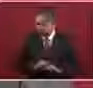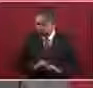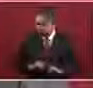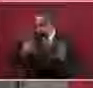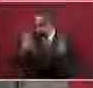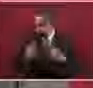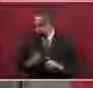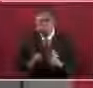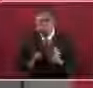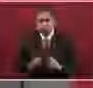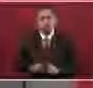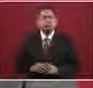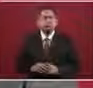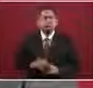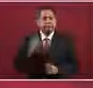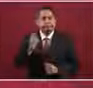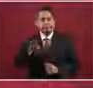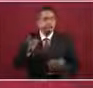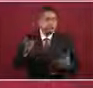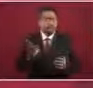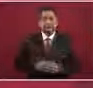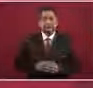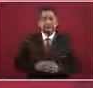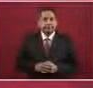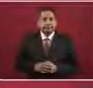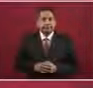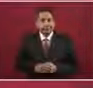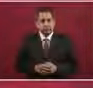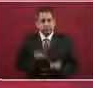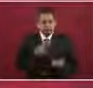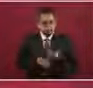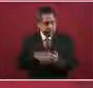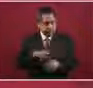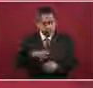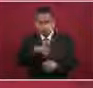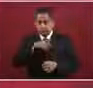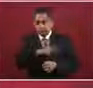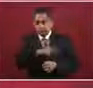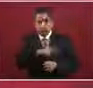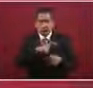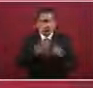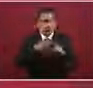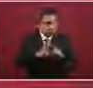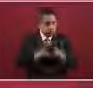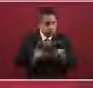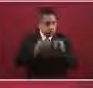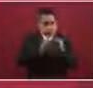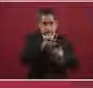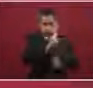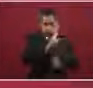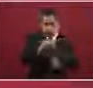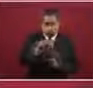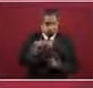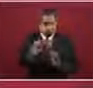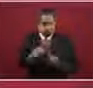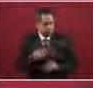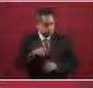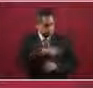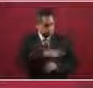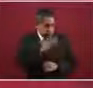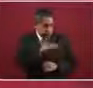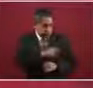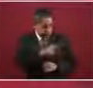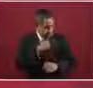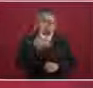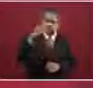Entonces, existen las instancias correspondientes para la impartición